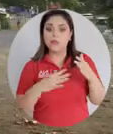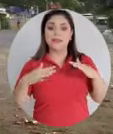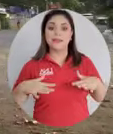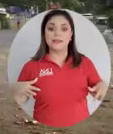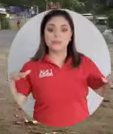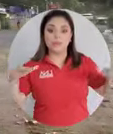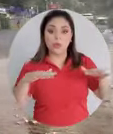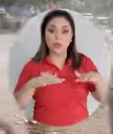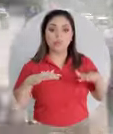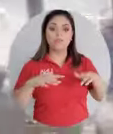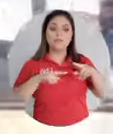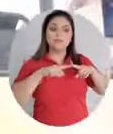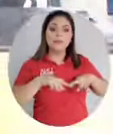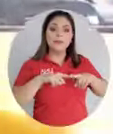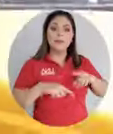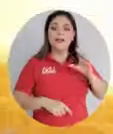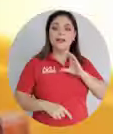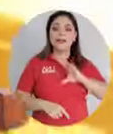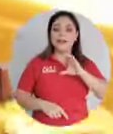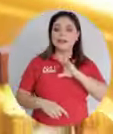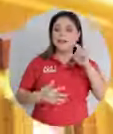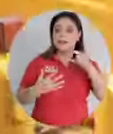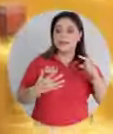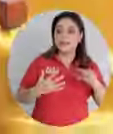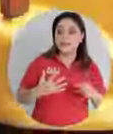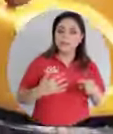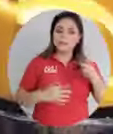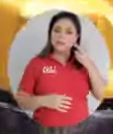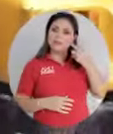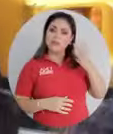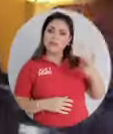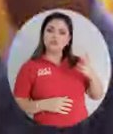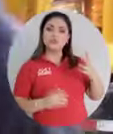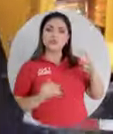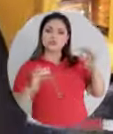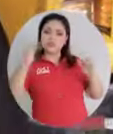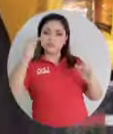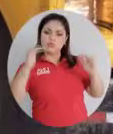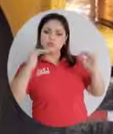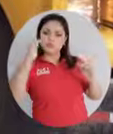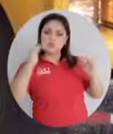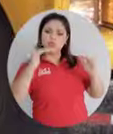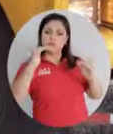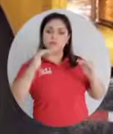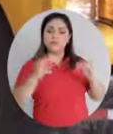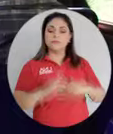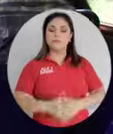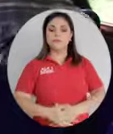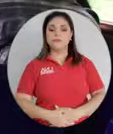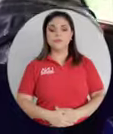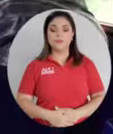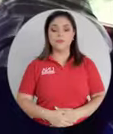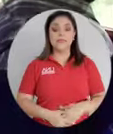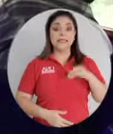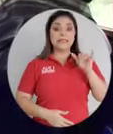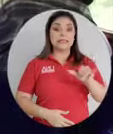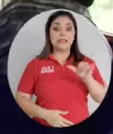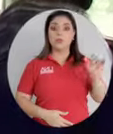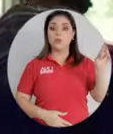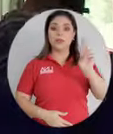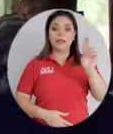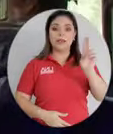viendo, dependiendo de las características de esos territorios, asimetrías cada vez mayores. Sí, y si esto era